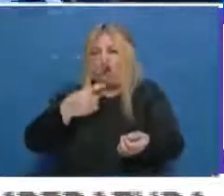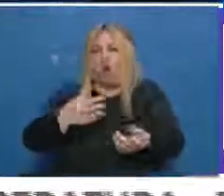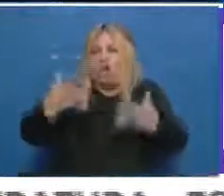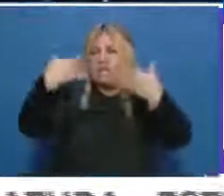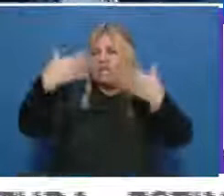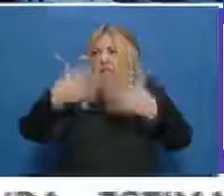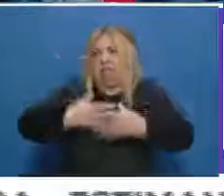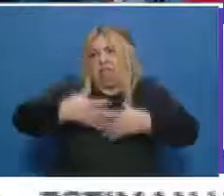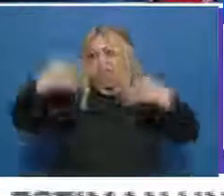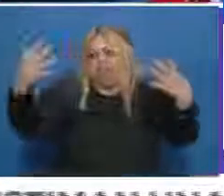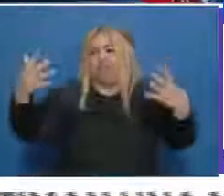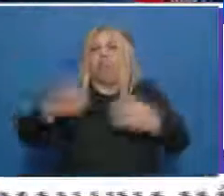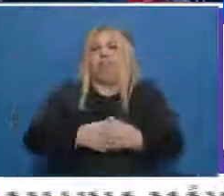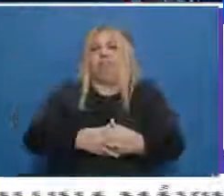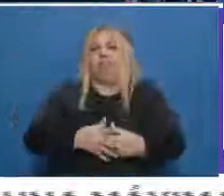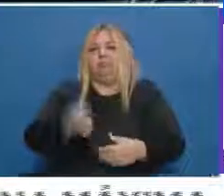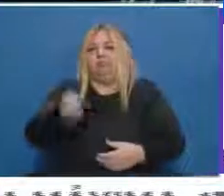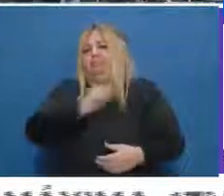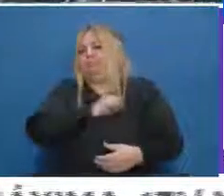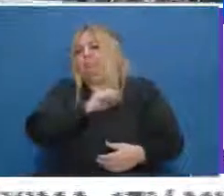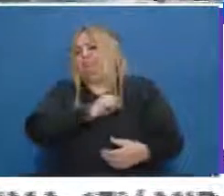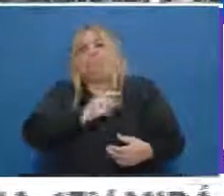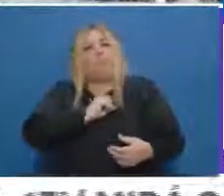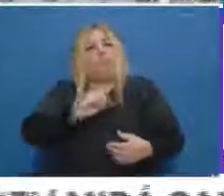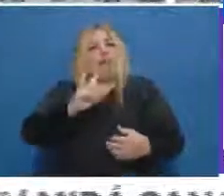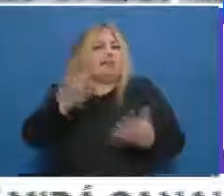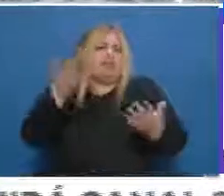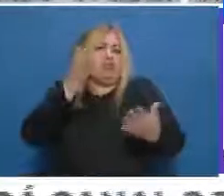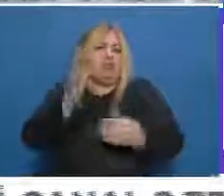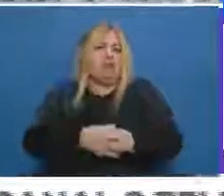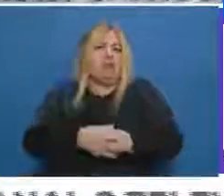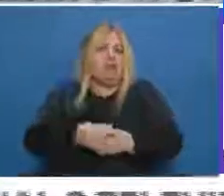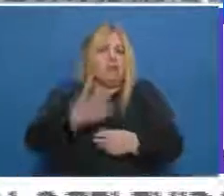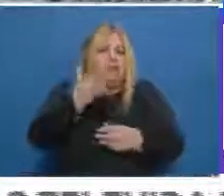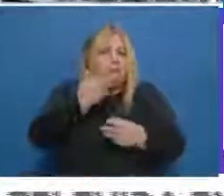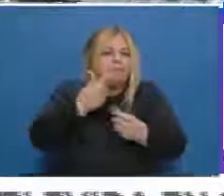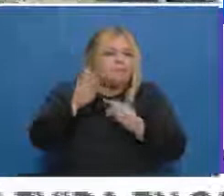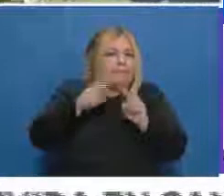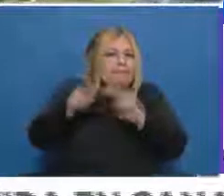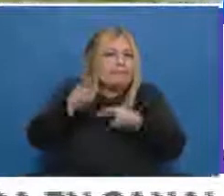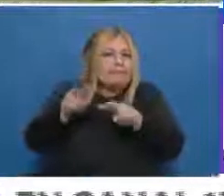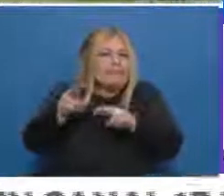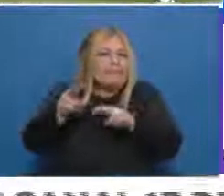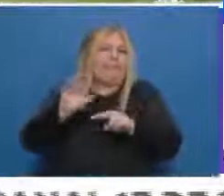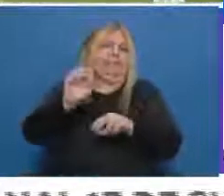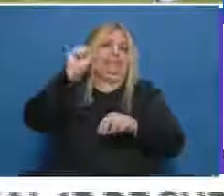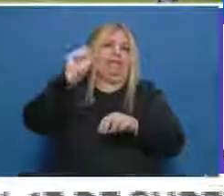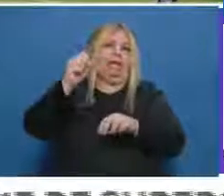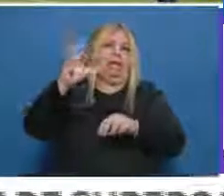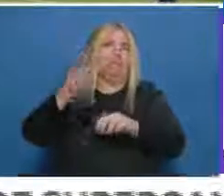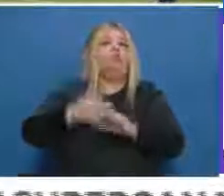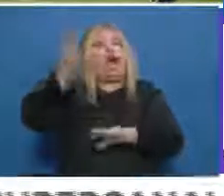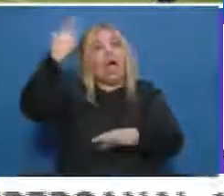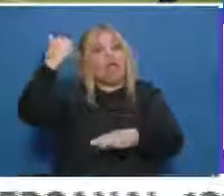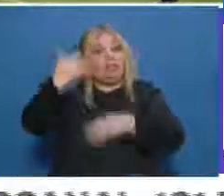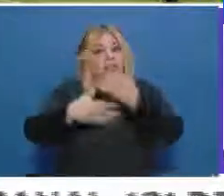que casi siempre uno busca ese tipo de desafíos importantes. Ya había pasado por este club como jugador hace muchos